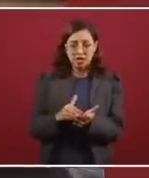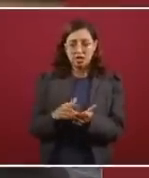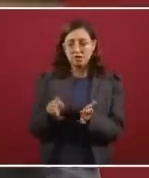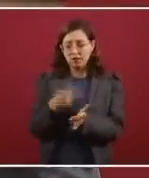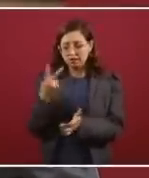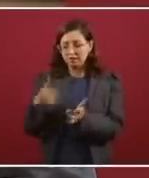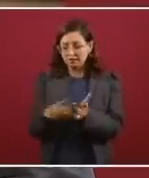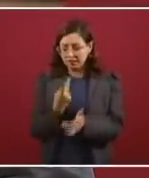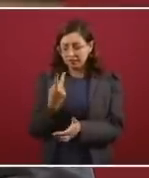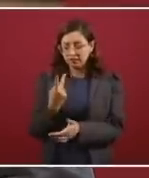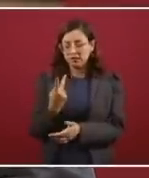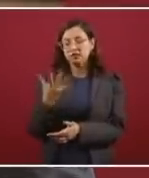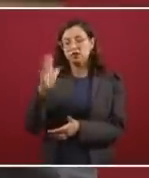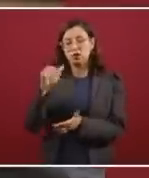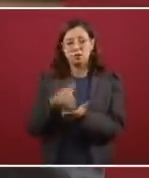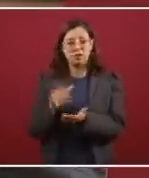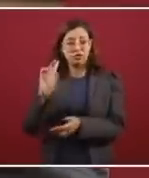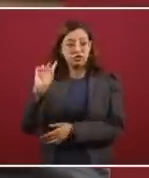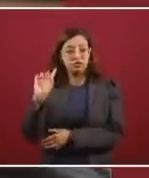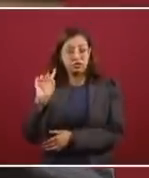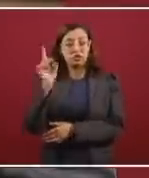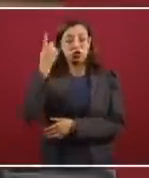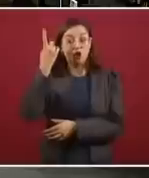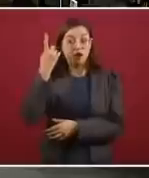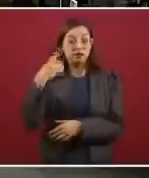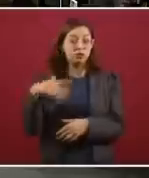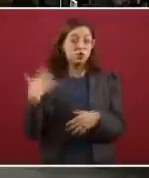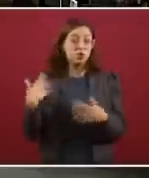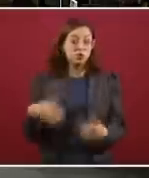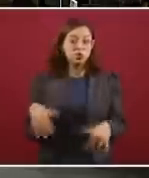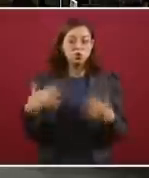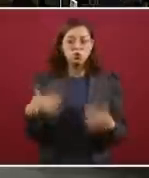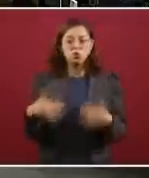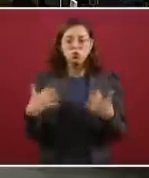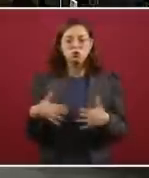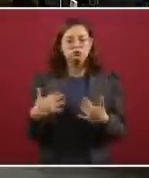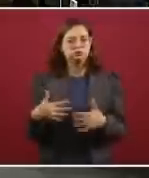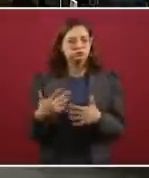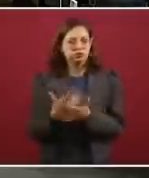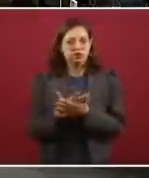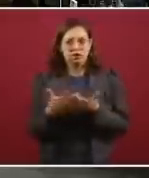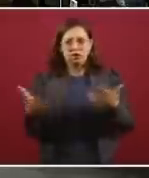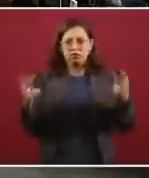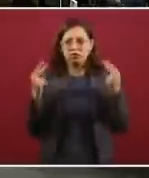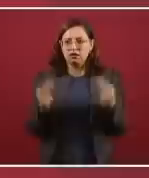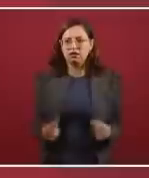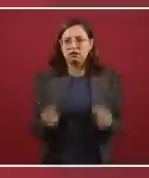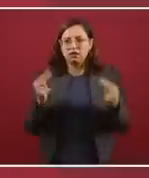$5,000. Entonces, es un negocio inmenso. ¿Qué puede resolver ese?